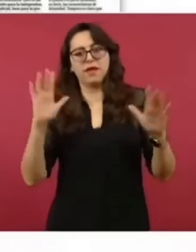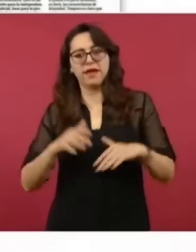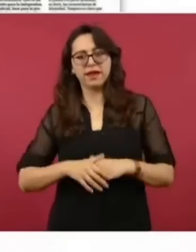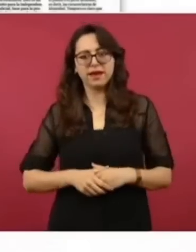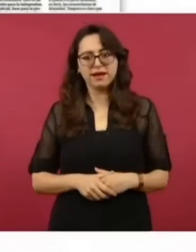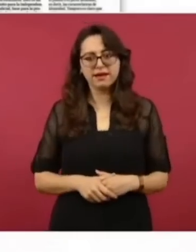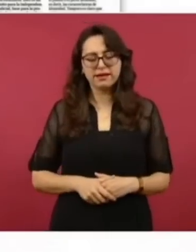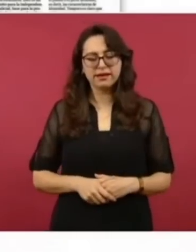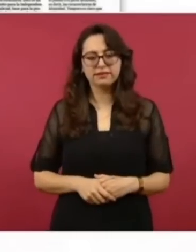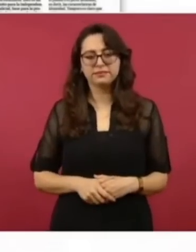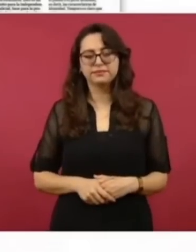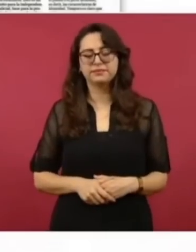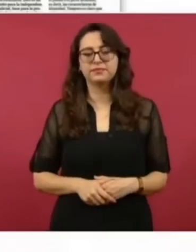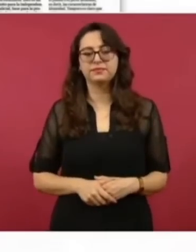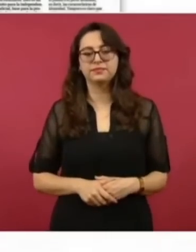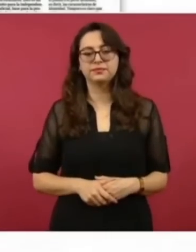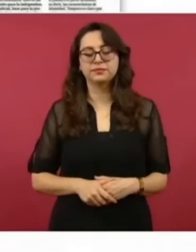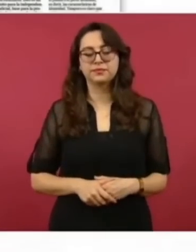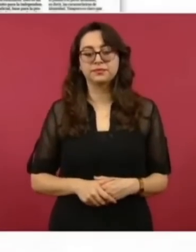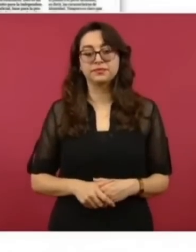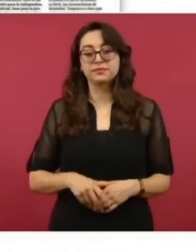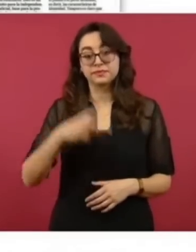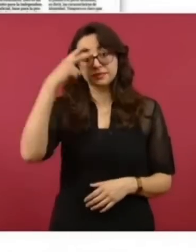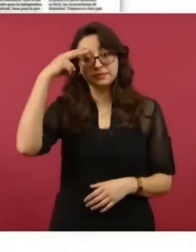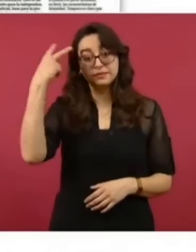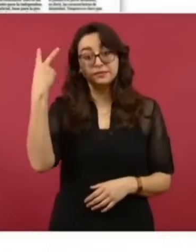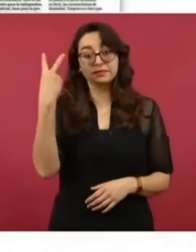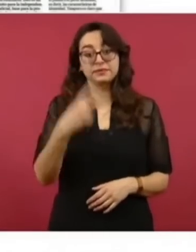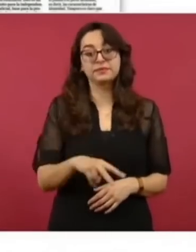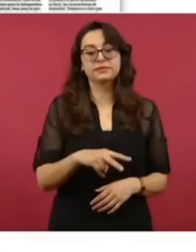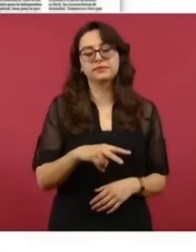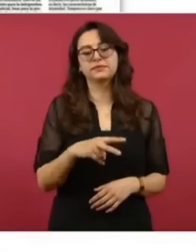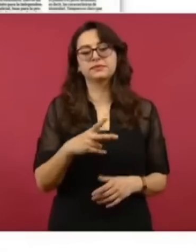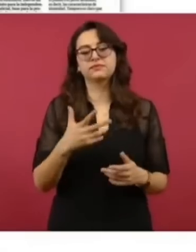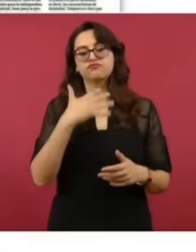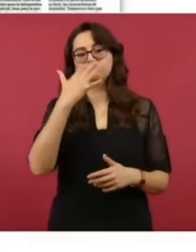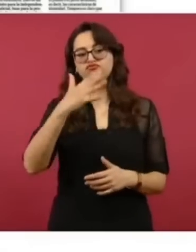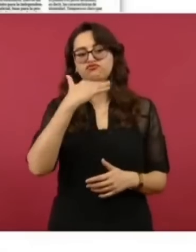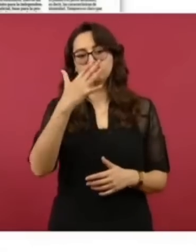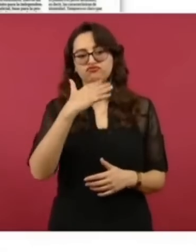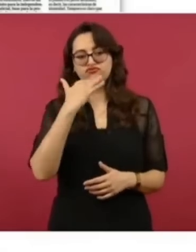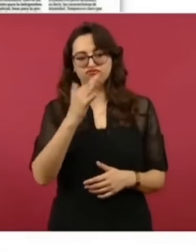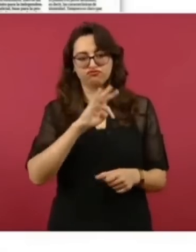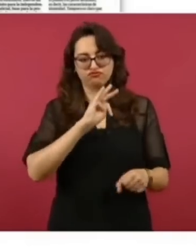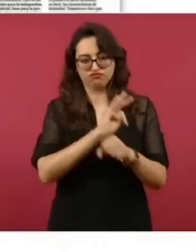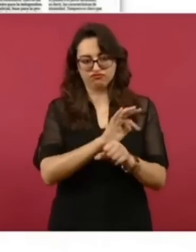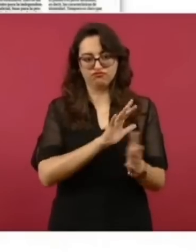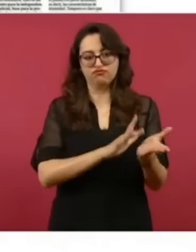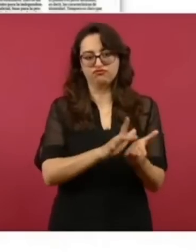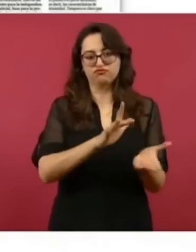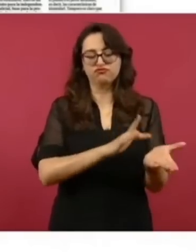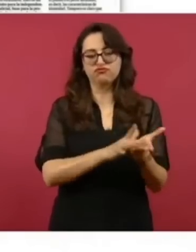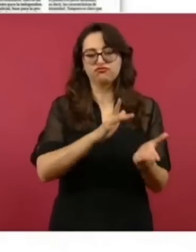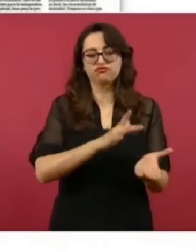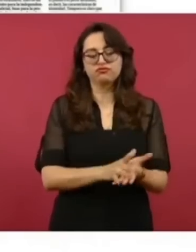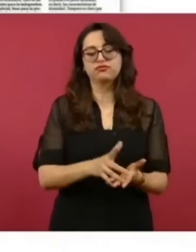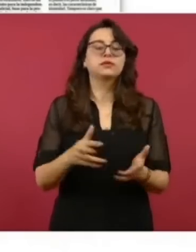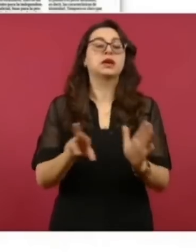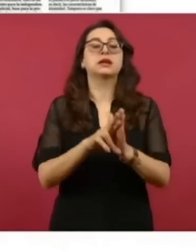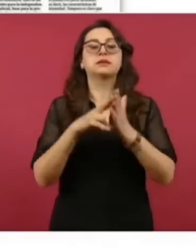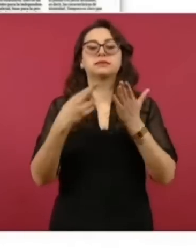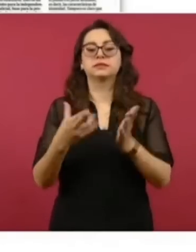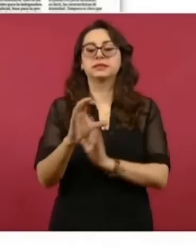Y bueno, en el caso de Mexicanos a favor de la corrupción y la impunidad, la revista Contralínea documentó que